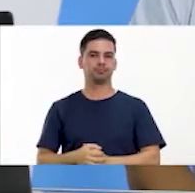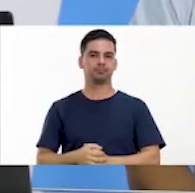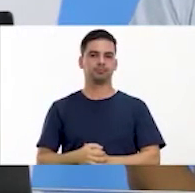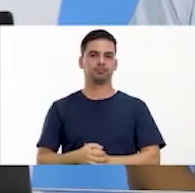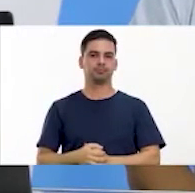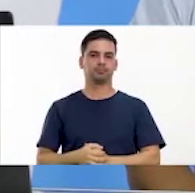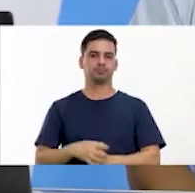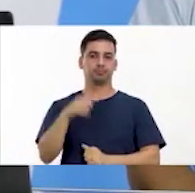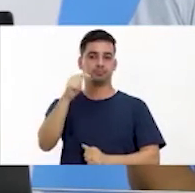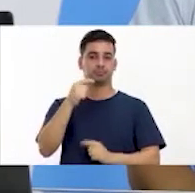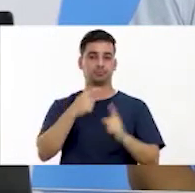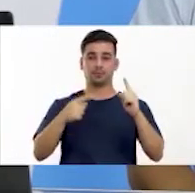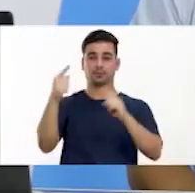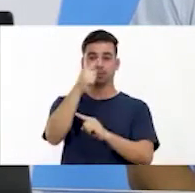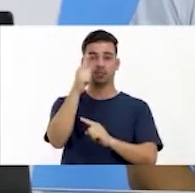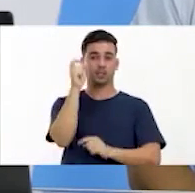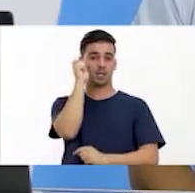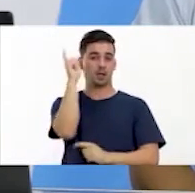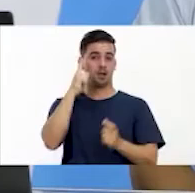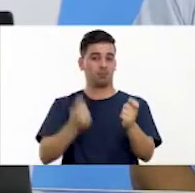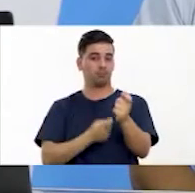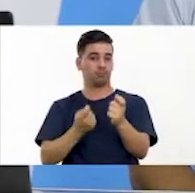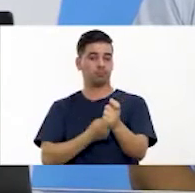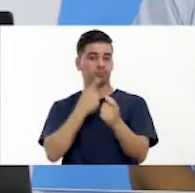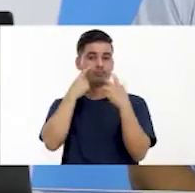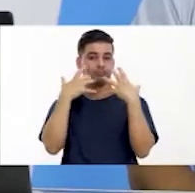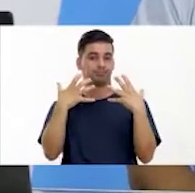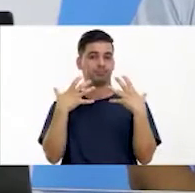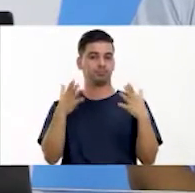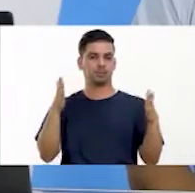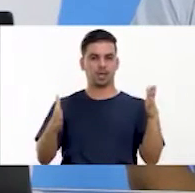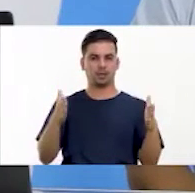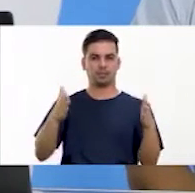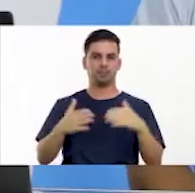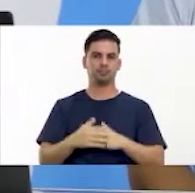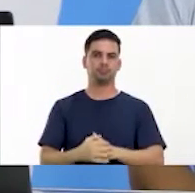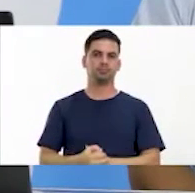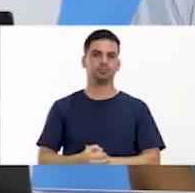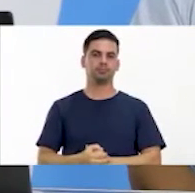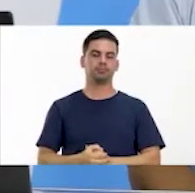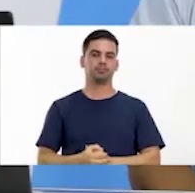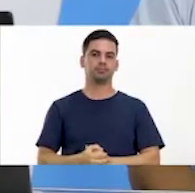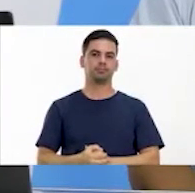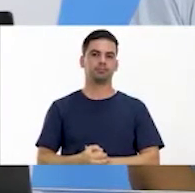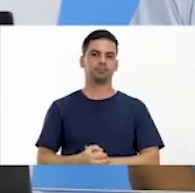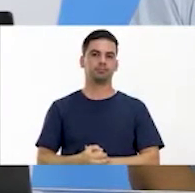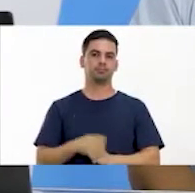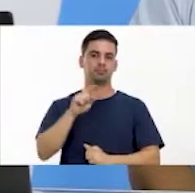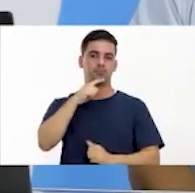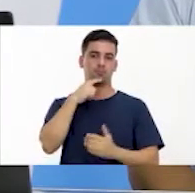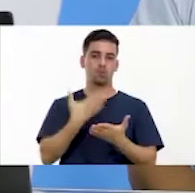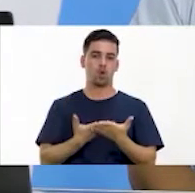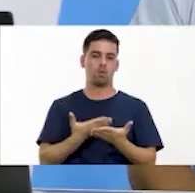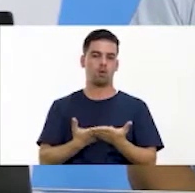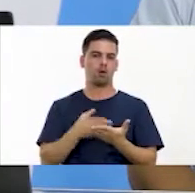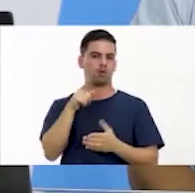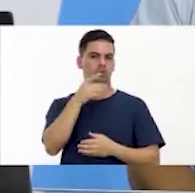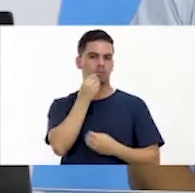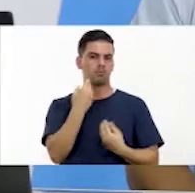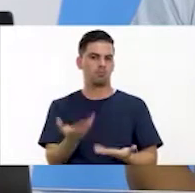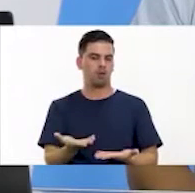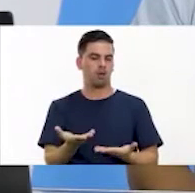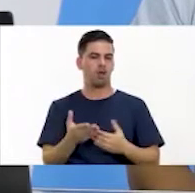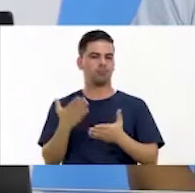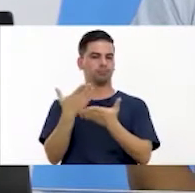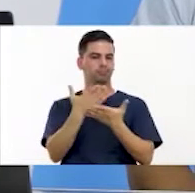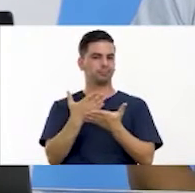Batalla de ideas que va a cobrar una gran importancia en este periodo. Y les propongo, para que